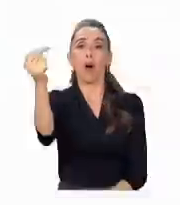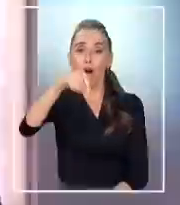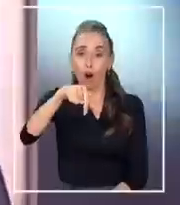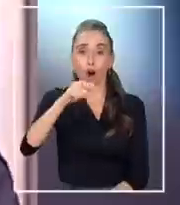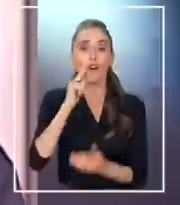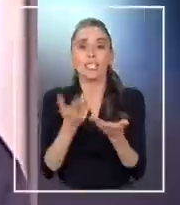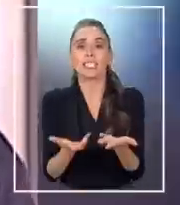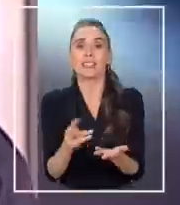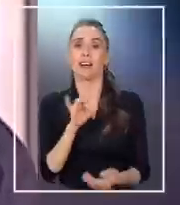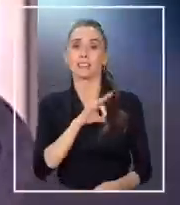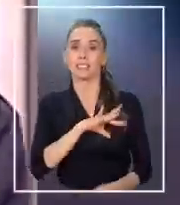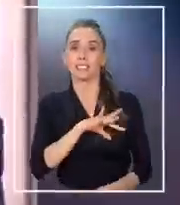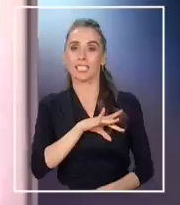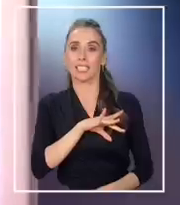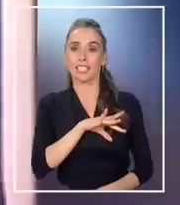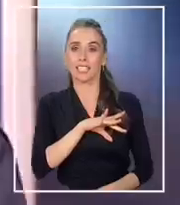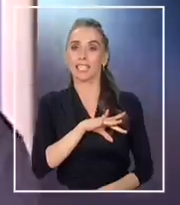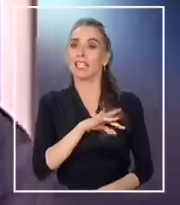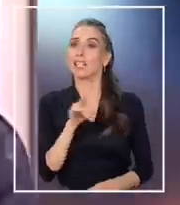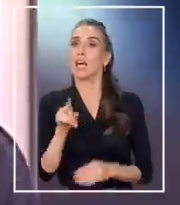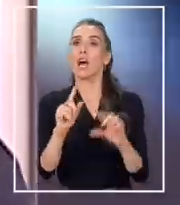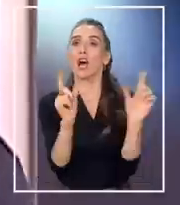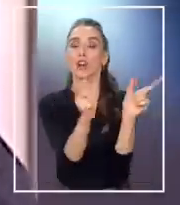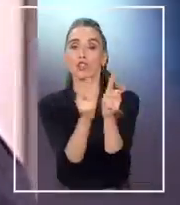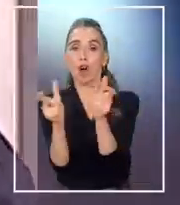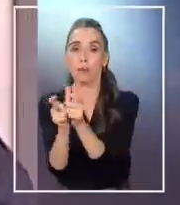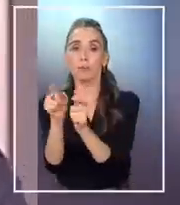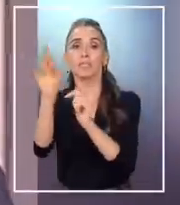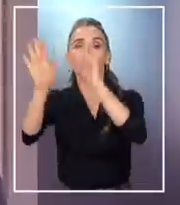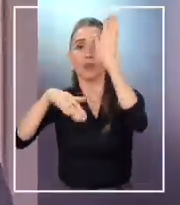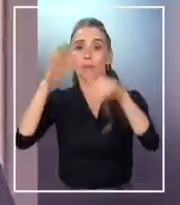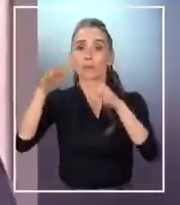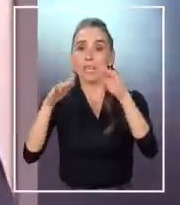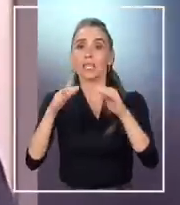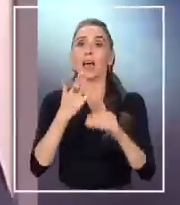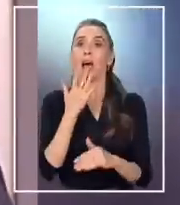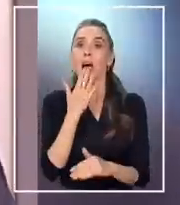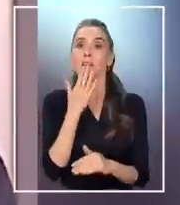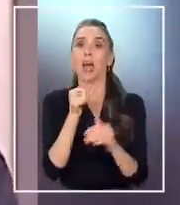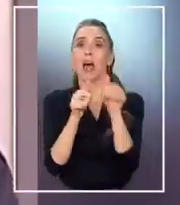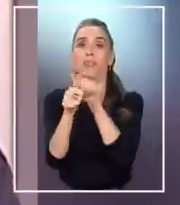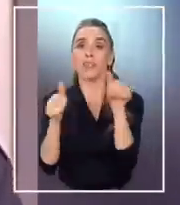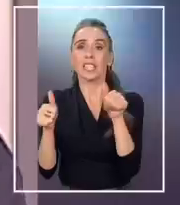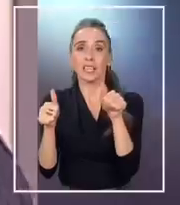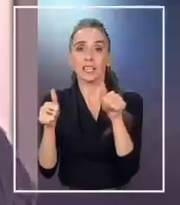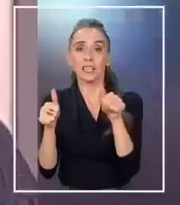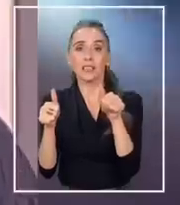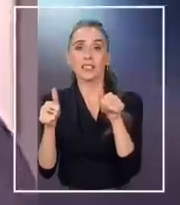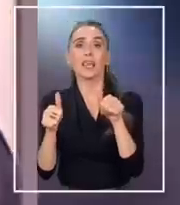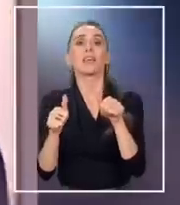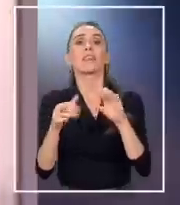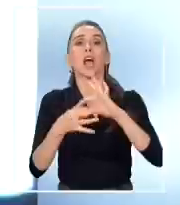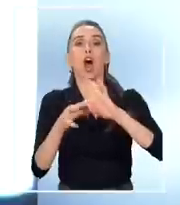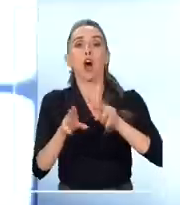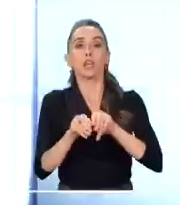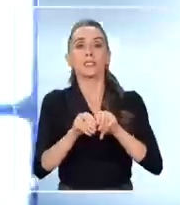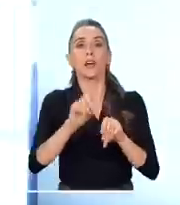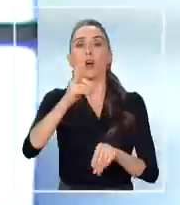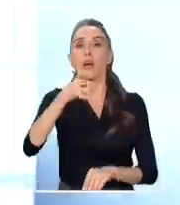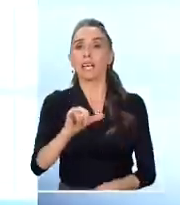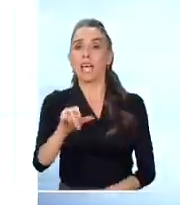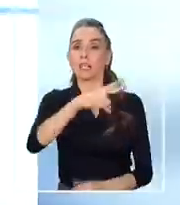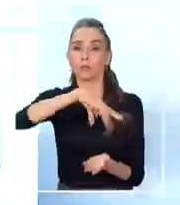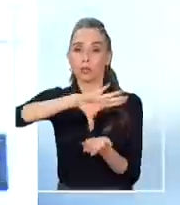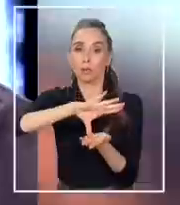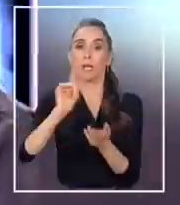Chile. Que a las comisiones que se formen fueran a convocados a hablar los dirigentes de las organizaciones homosexuales de este país. Claro, hay que, o sea, que no